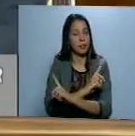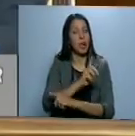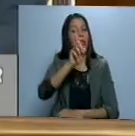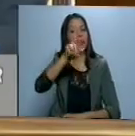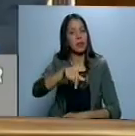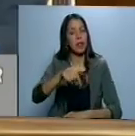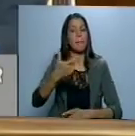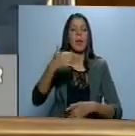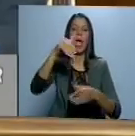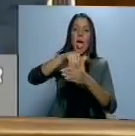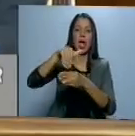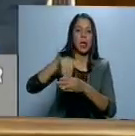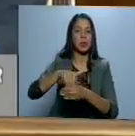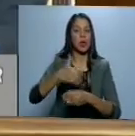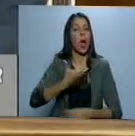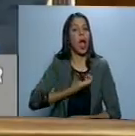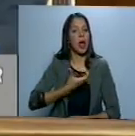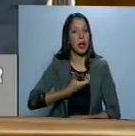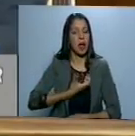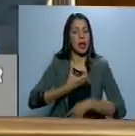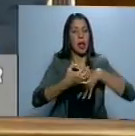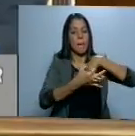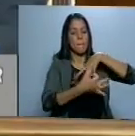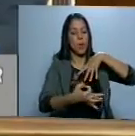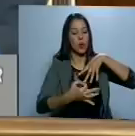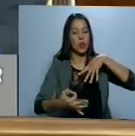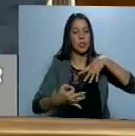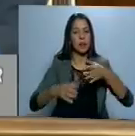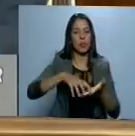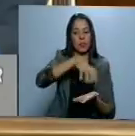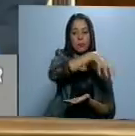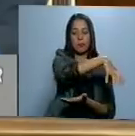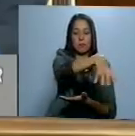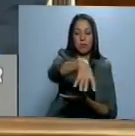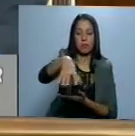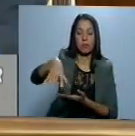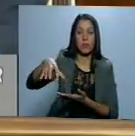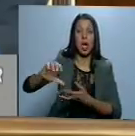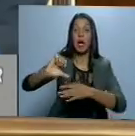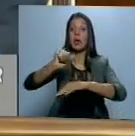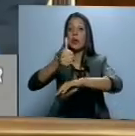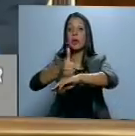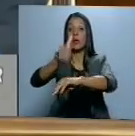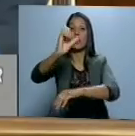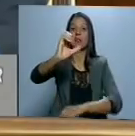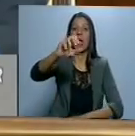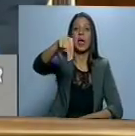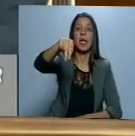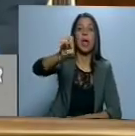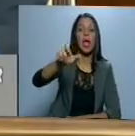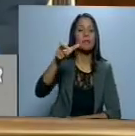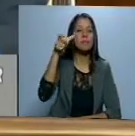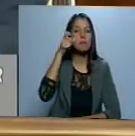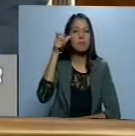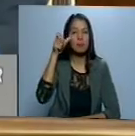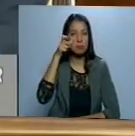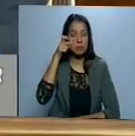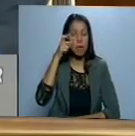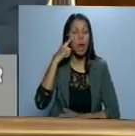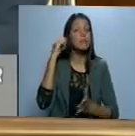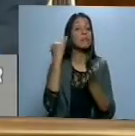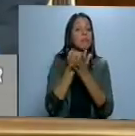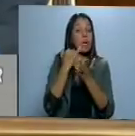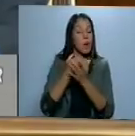de alcaldes y alcaldesas de municipios bajo la rectoría del Consejo Nacional Electoral, evidenciándose la